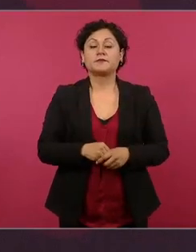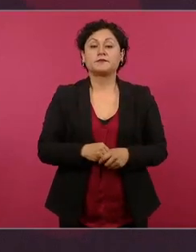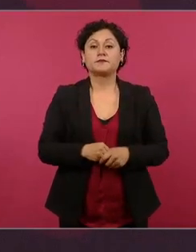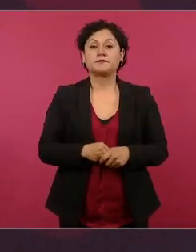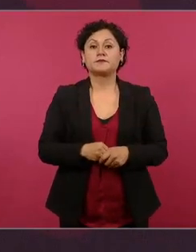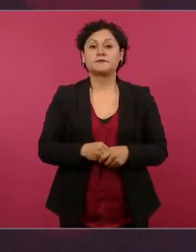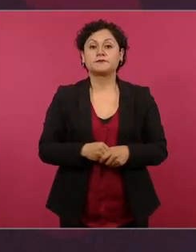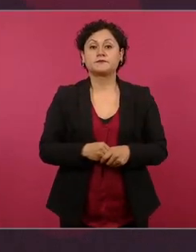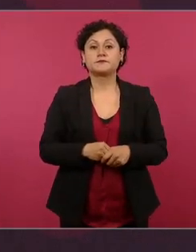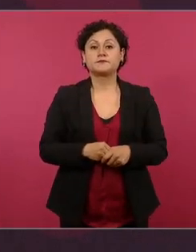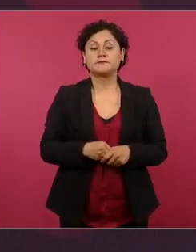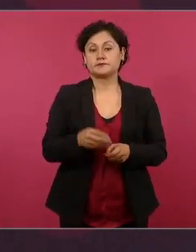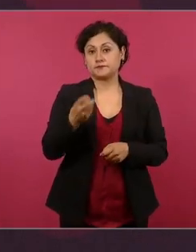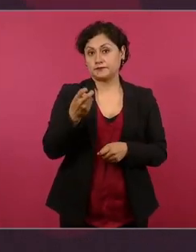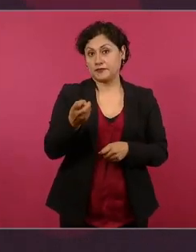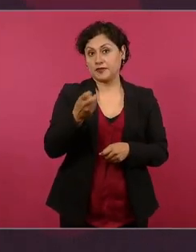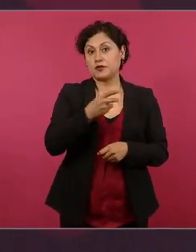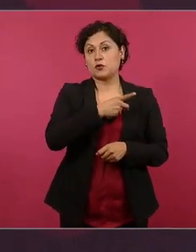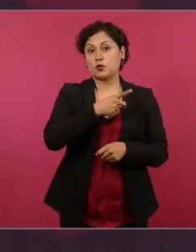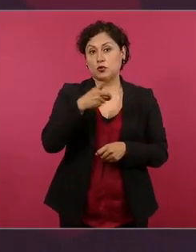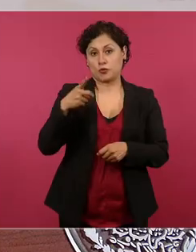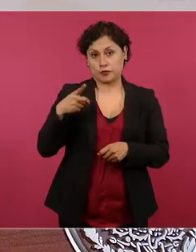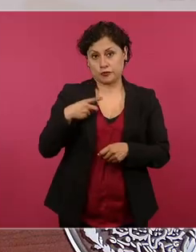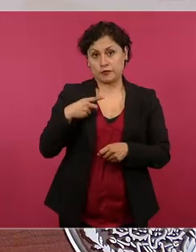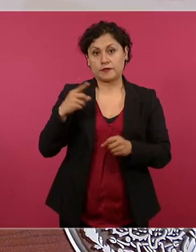hay que verlo con la Comisión